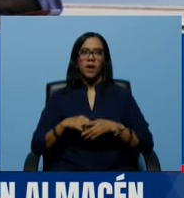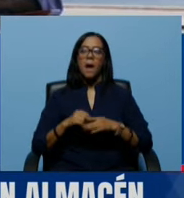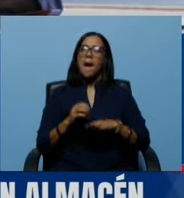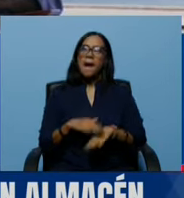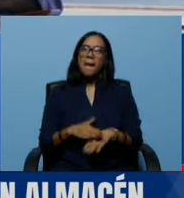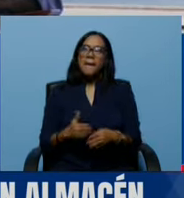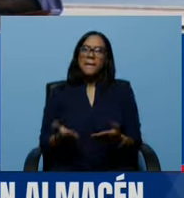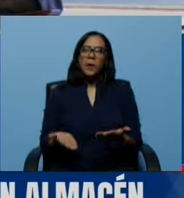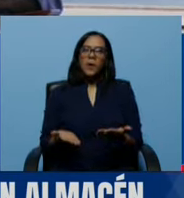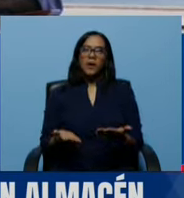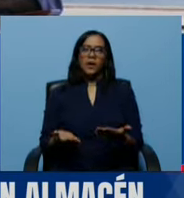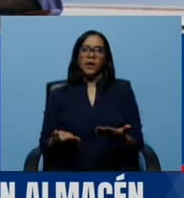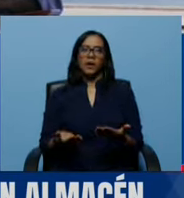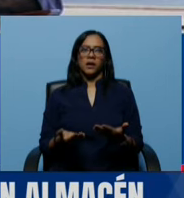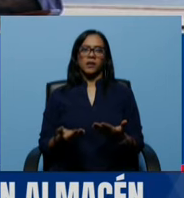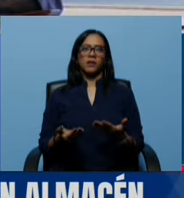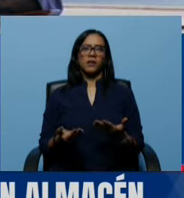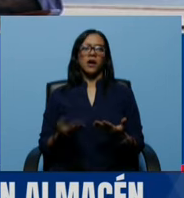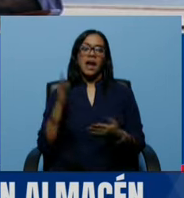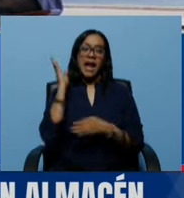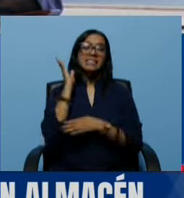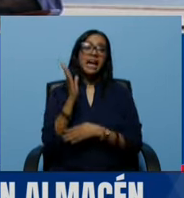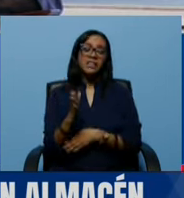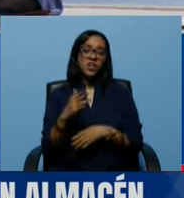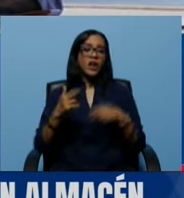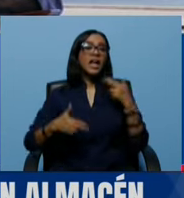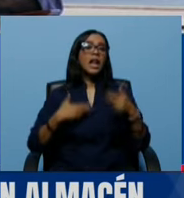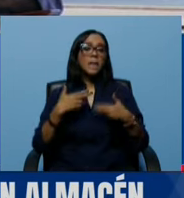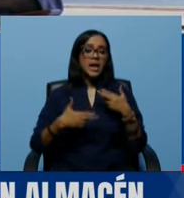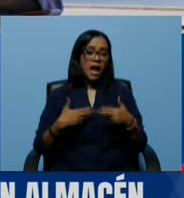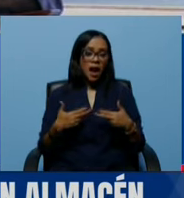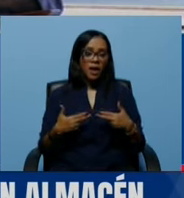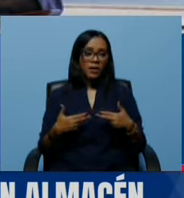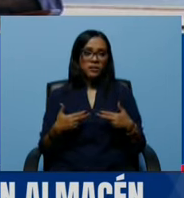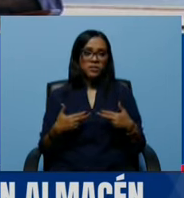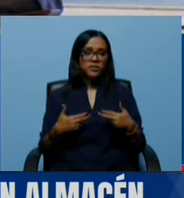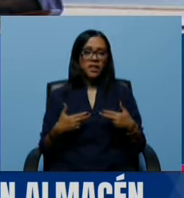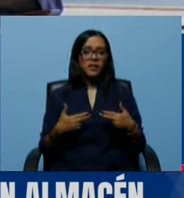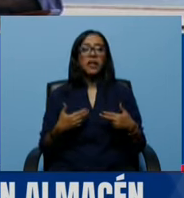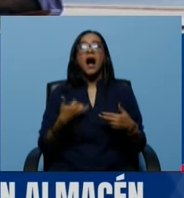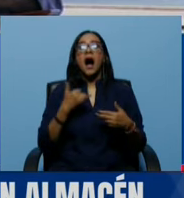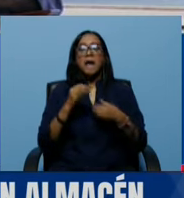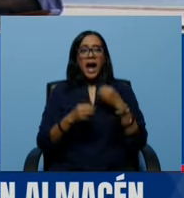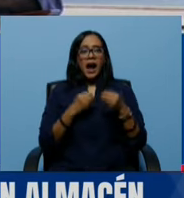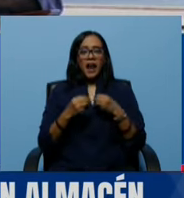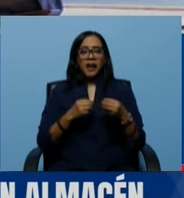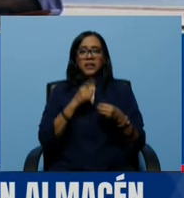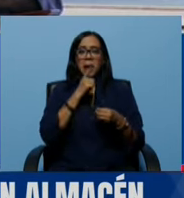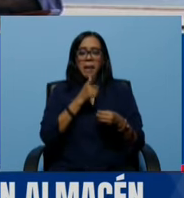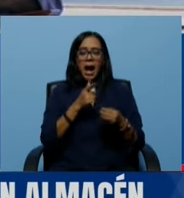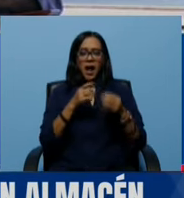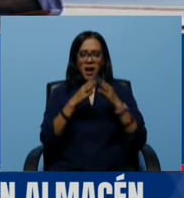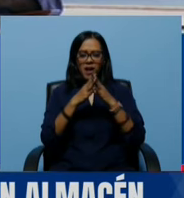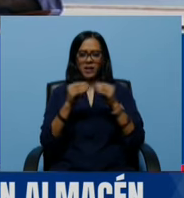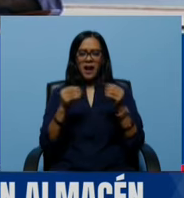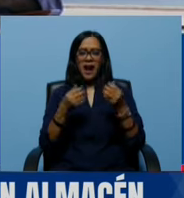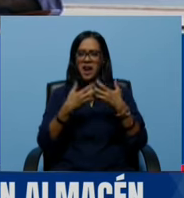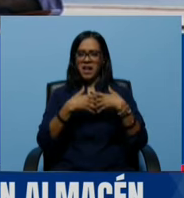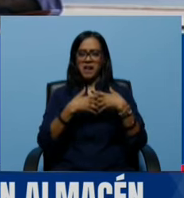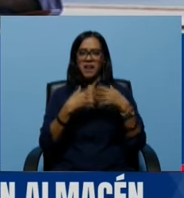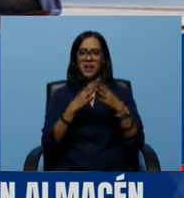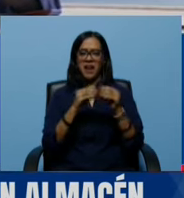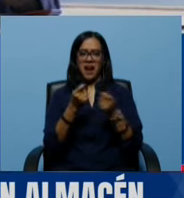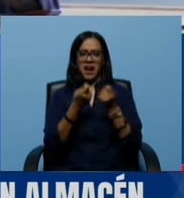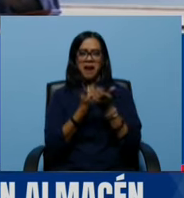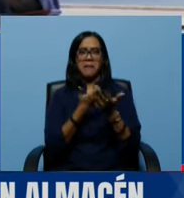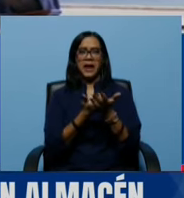porque las sanciones criminales habían hecho mella en toda la industria, en toda la economía,